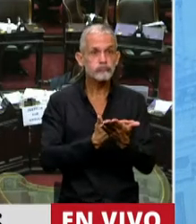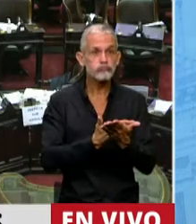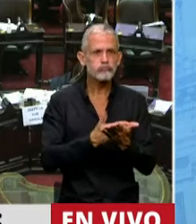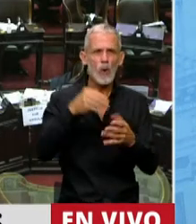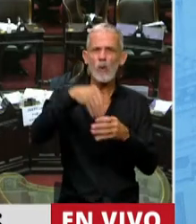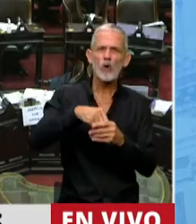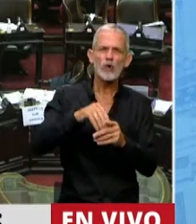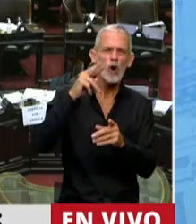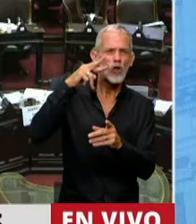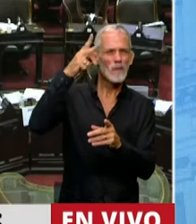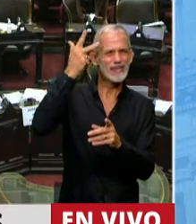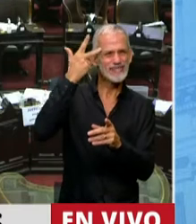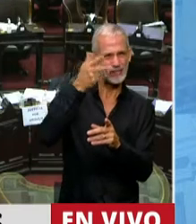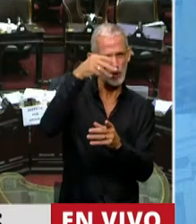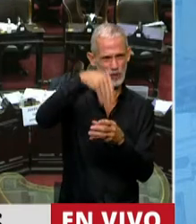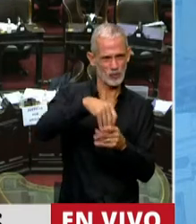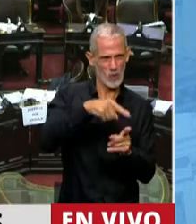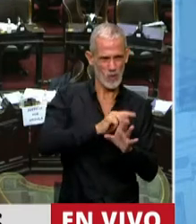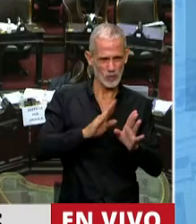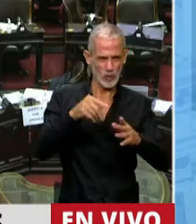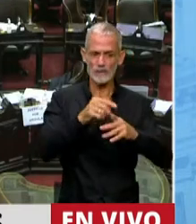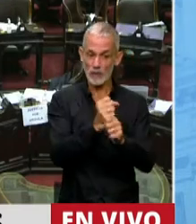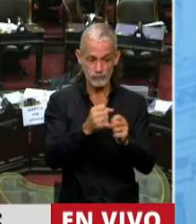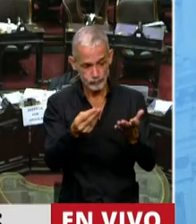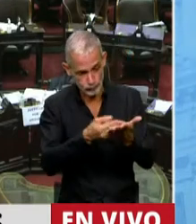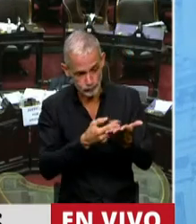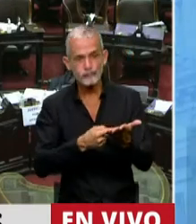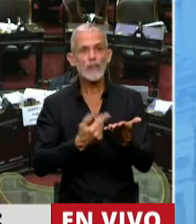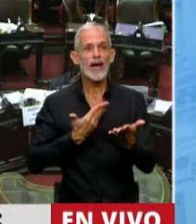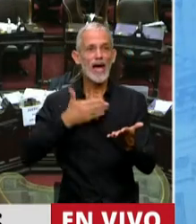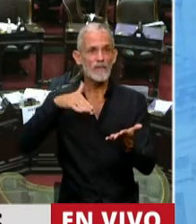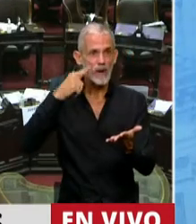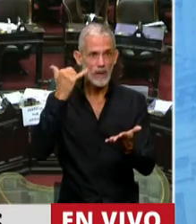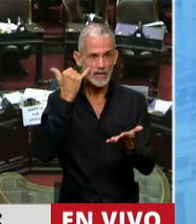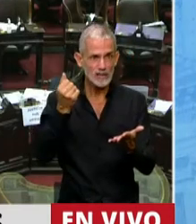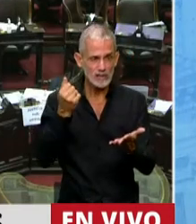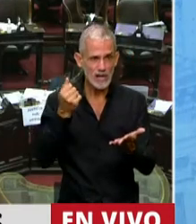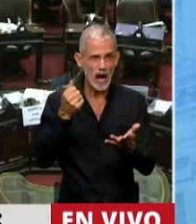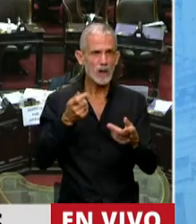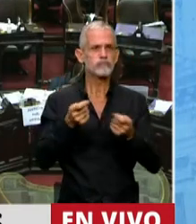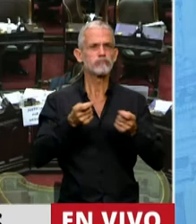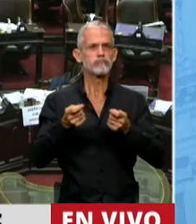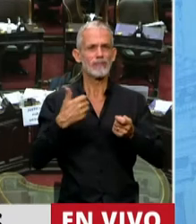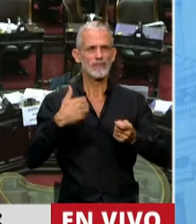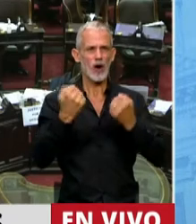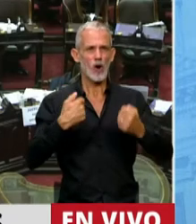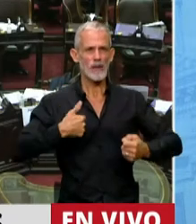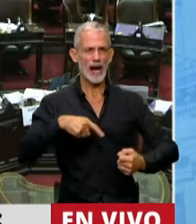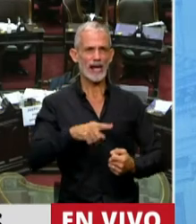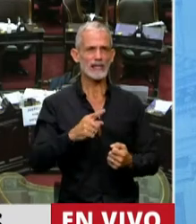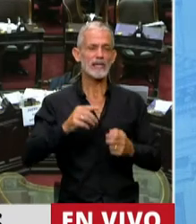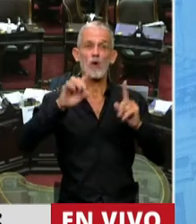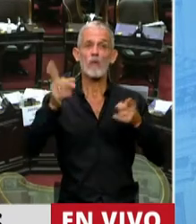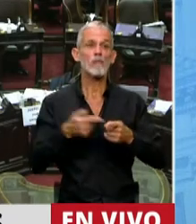en el 2018. Bueno, ya estaba el Fondo Monetario Internacional comandando la economía en ese momento, pero imponía